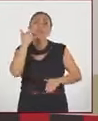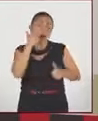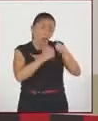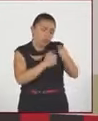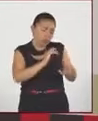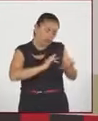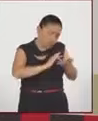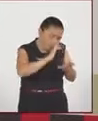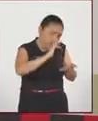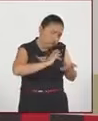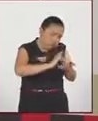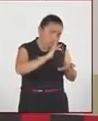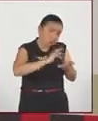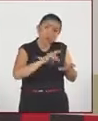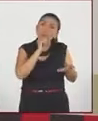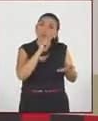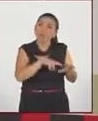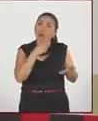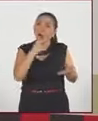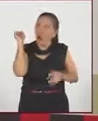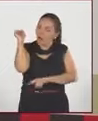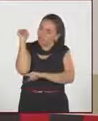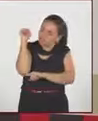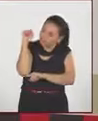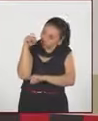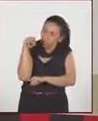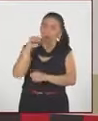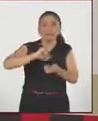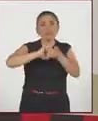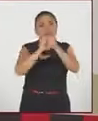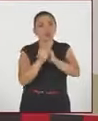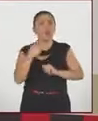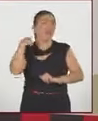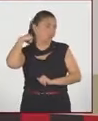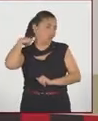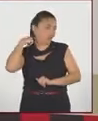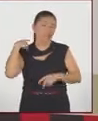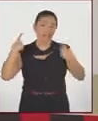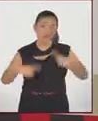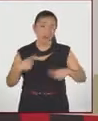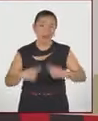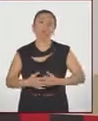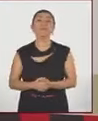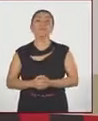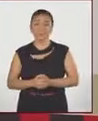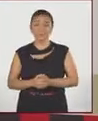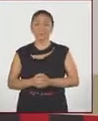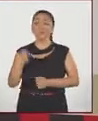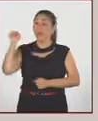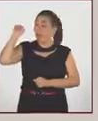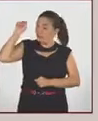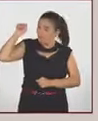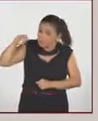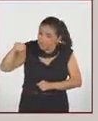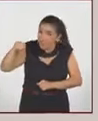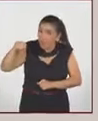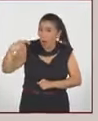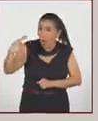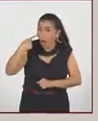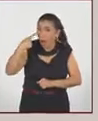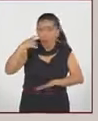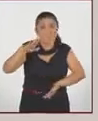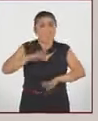y bueno, esto va a condicionar también dolores en el cuello, ¿no? La postura encorvada, esto lo hemos visto cada vez con